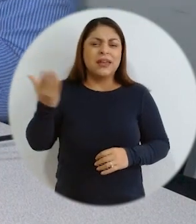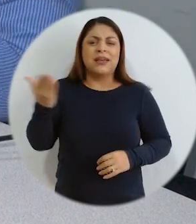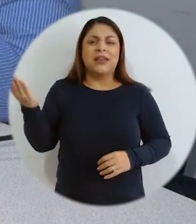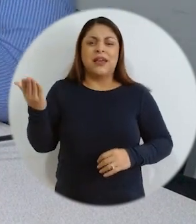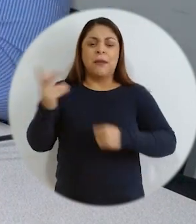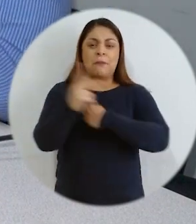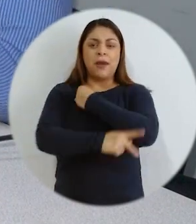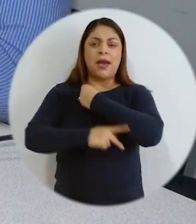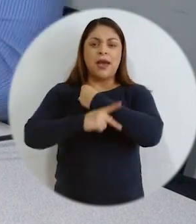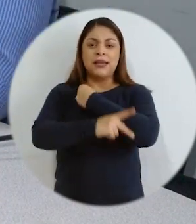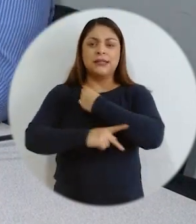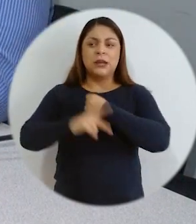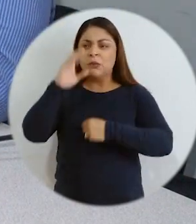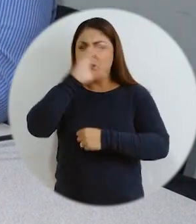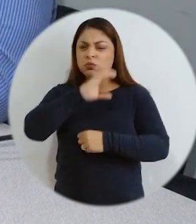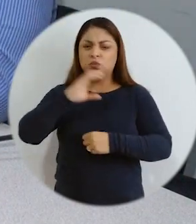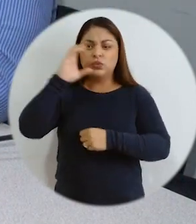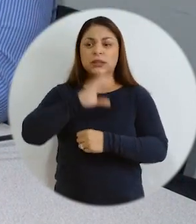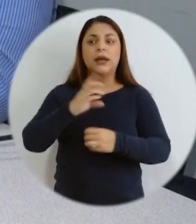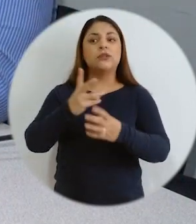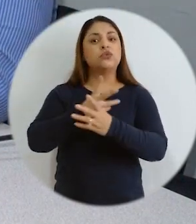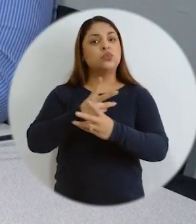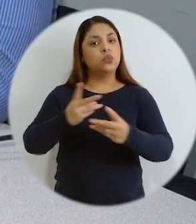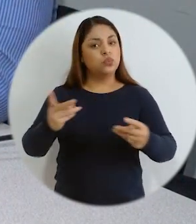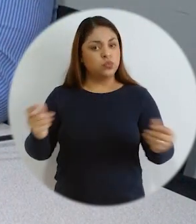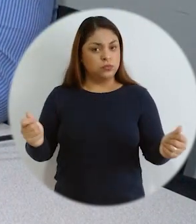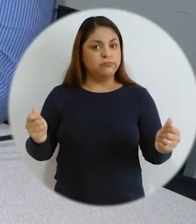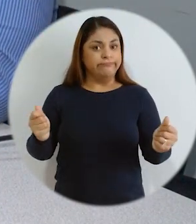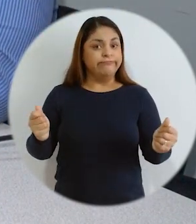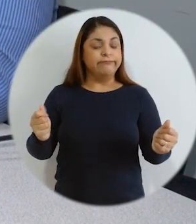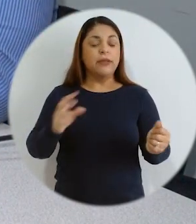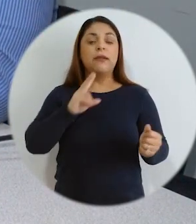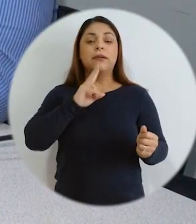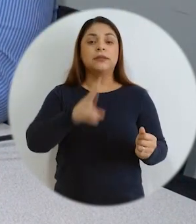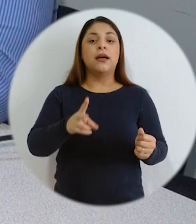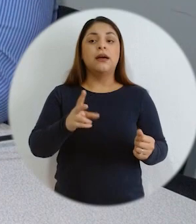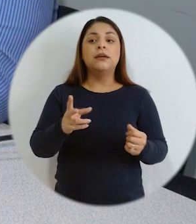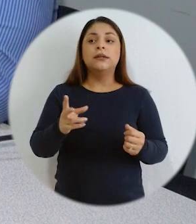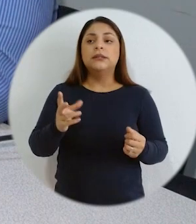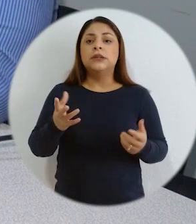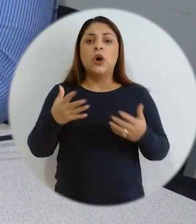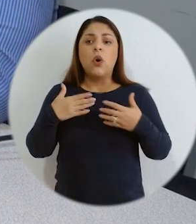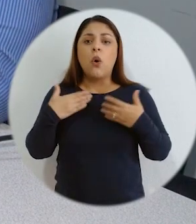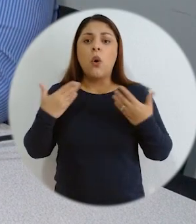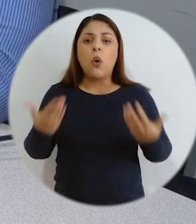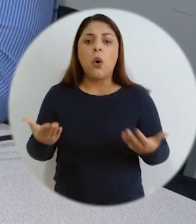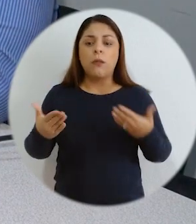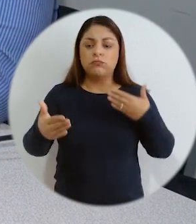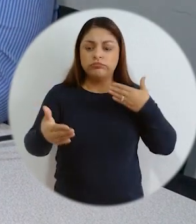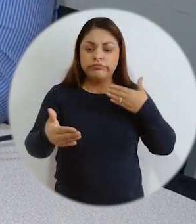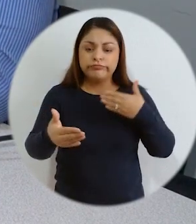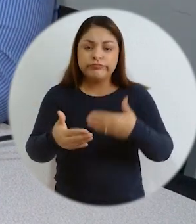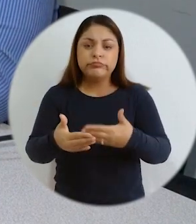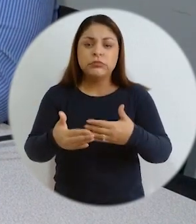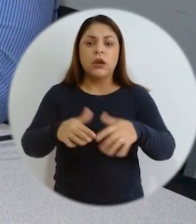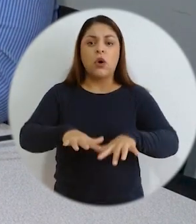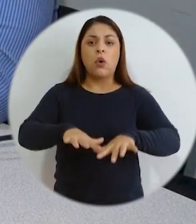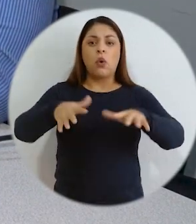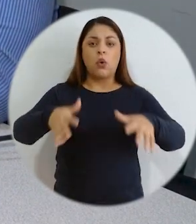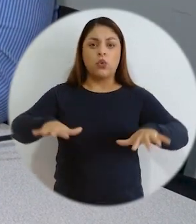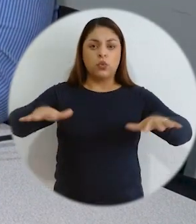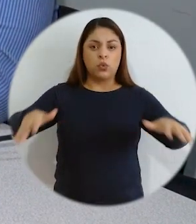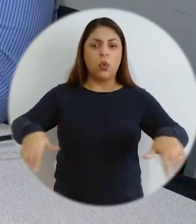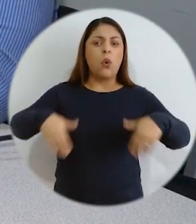buscan, ¿verdad?, en los foros internacionales soluciones a cómo nos aproximamos